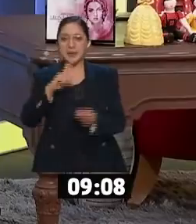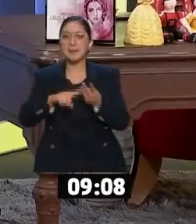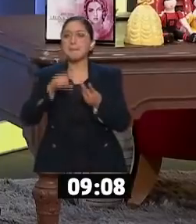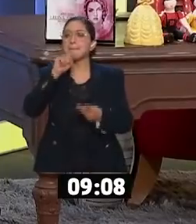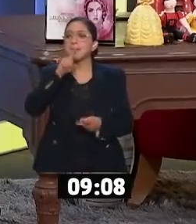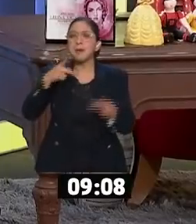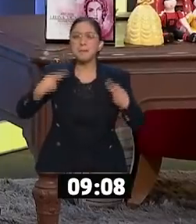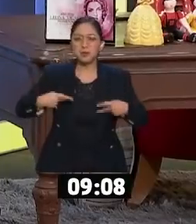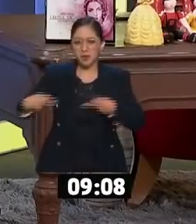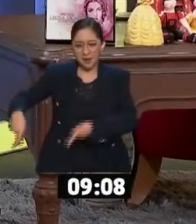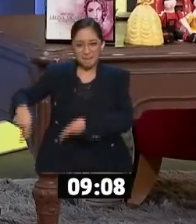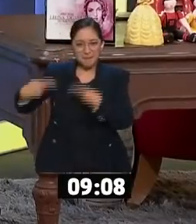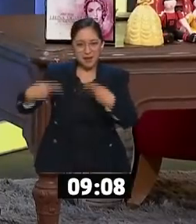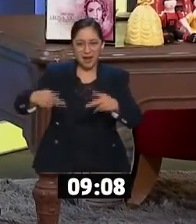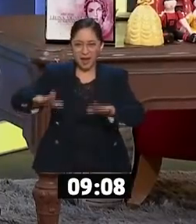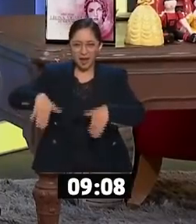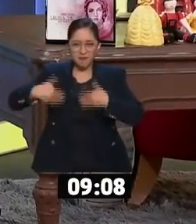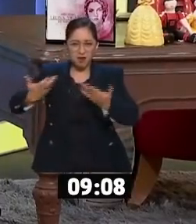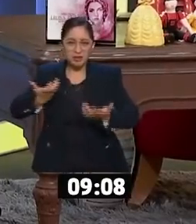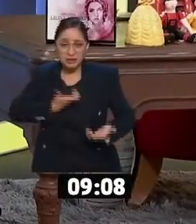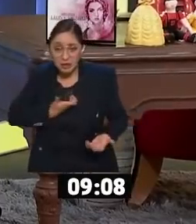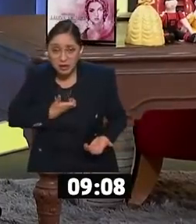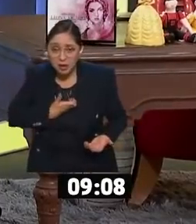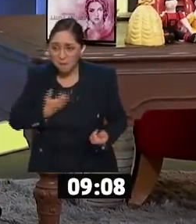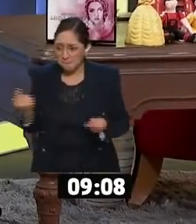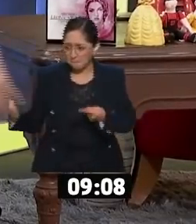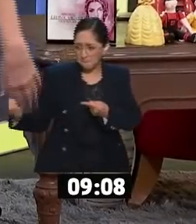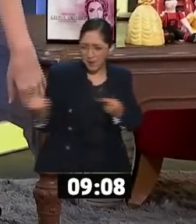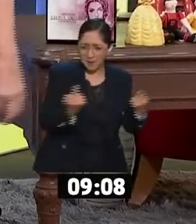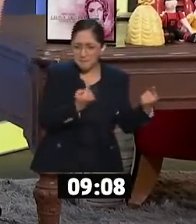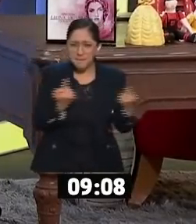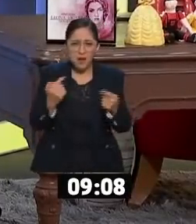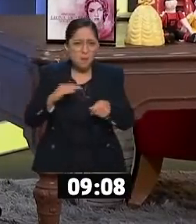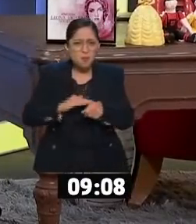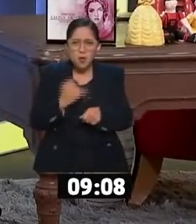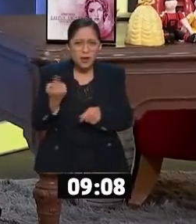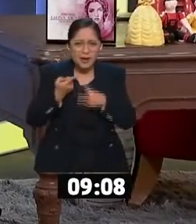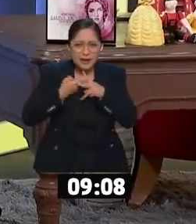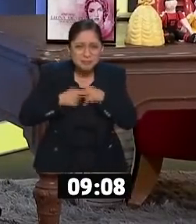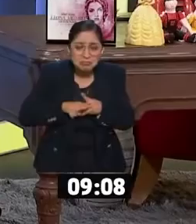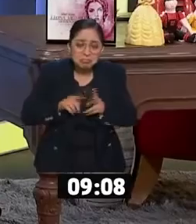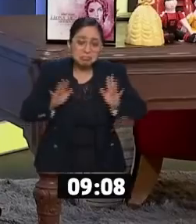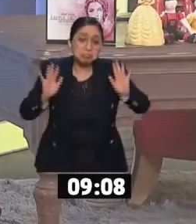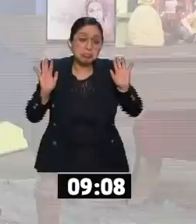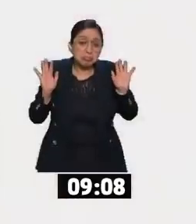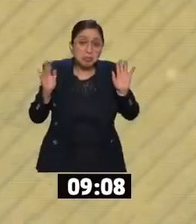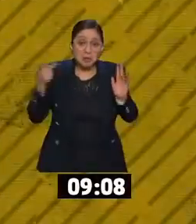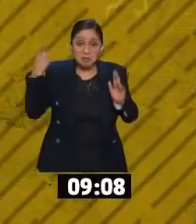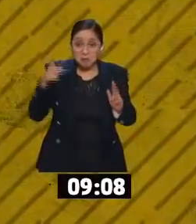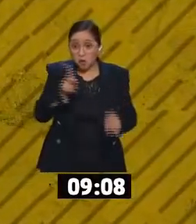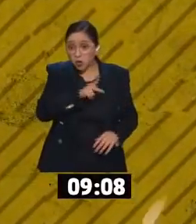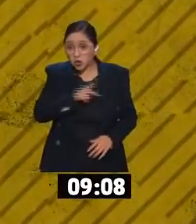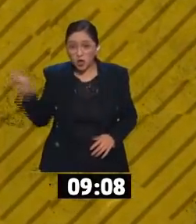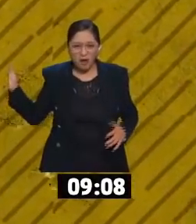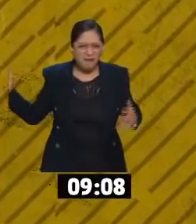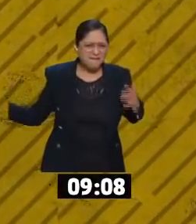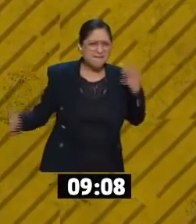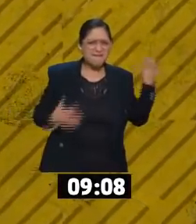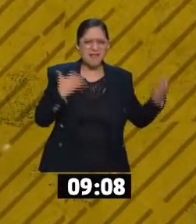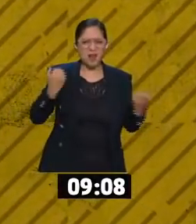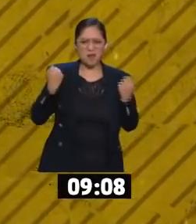centro. No sabemos por qué empezó la disputa. A ver, pero pero estaban fue, ¿no? muy imputados. Ah, no, ¿verdad?